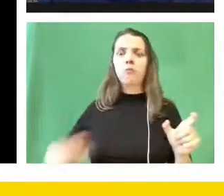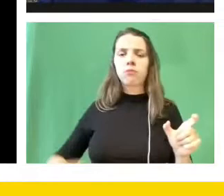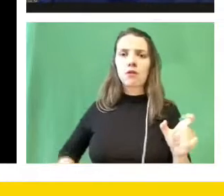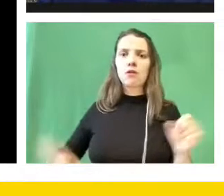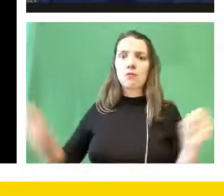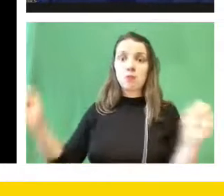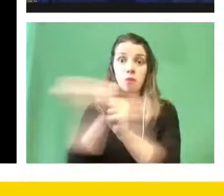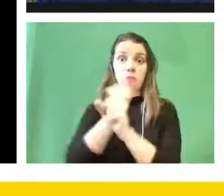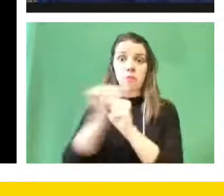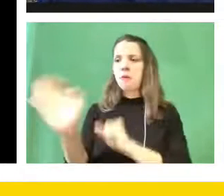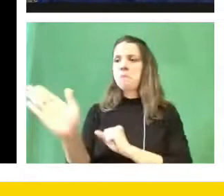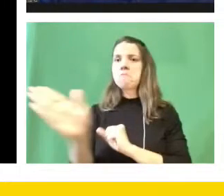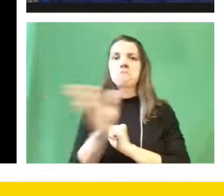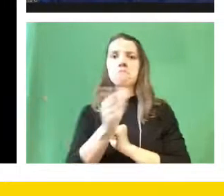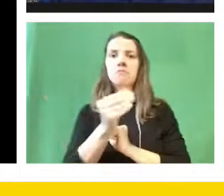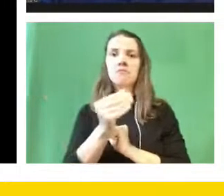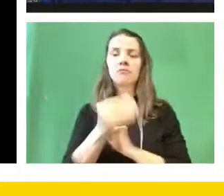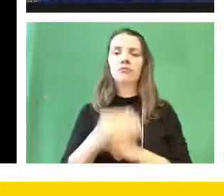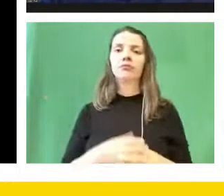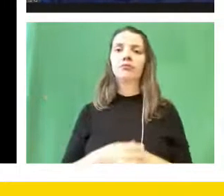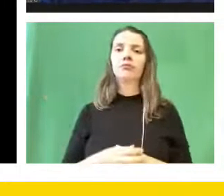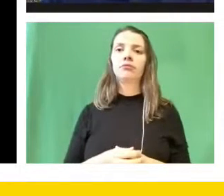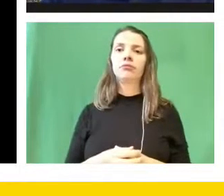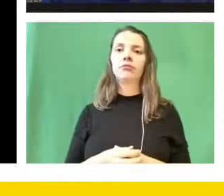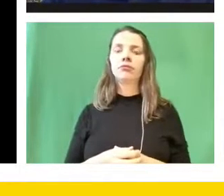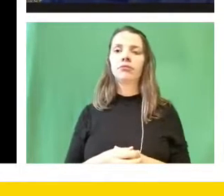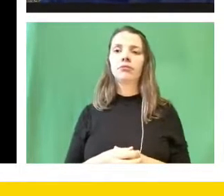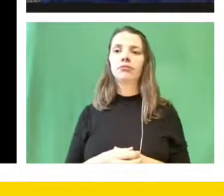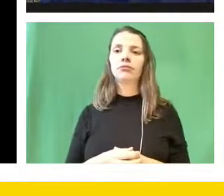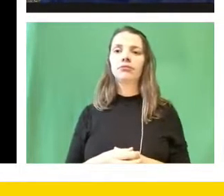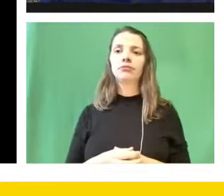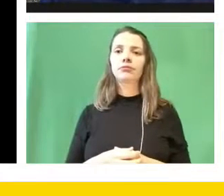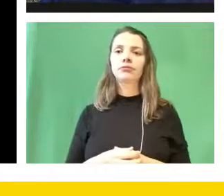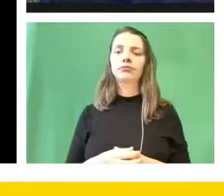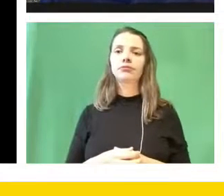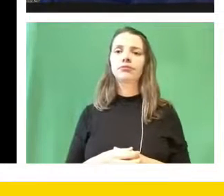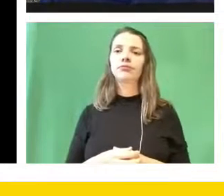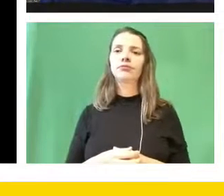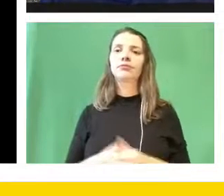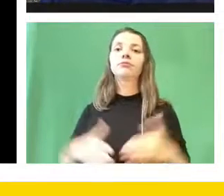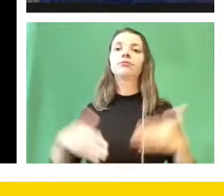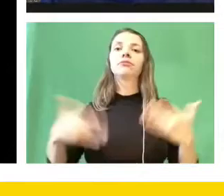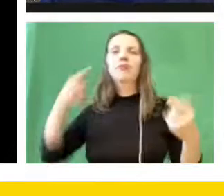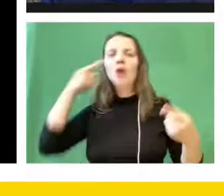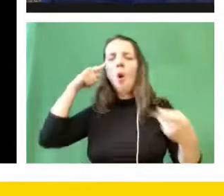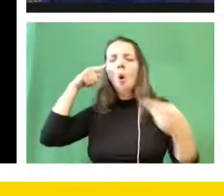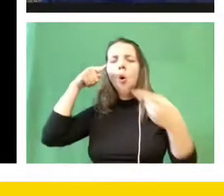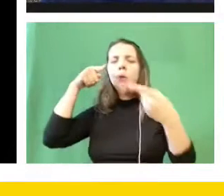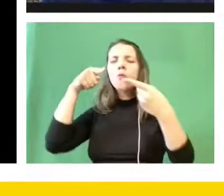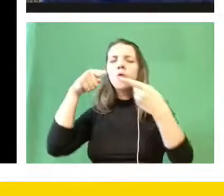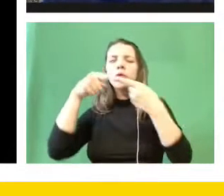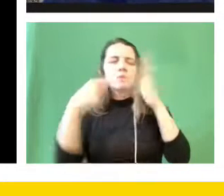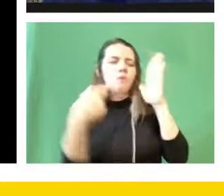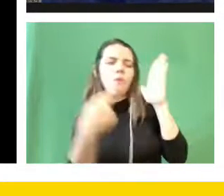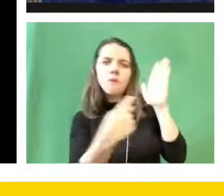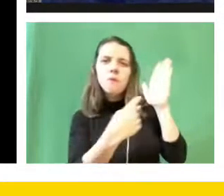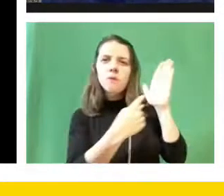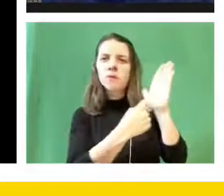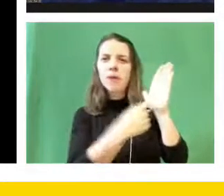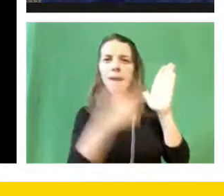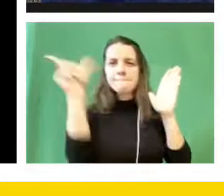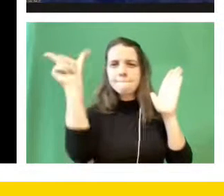favor. Y dentro de los objetivos, esta ley establece como meta que el país sea carbono